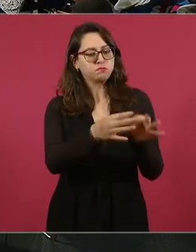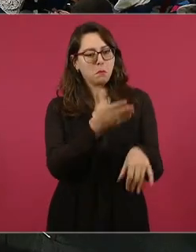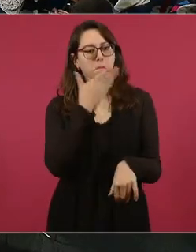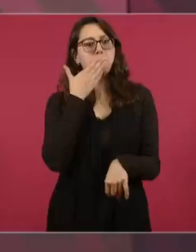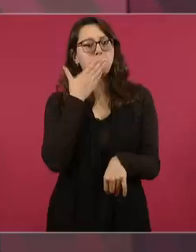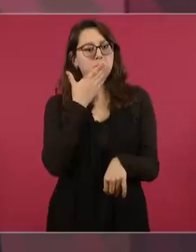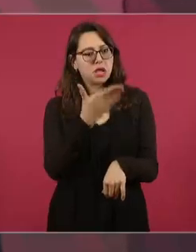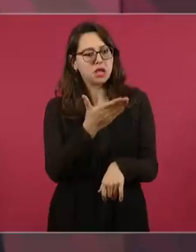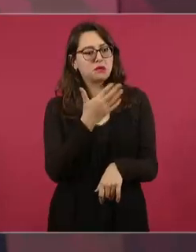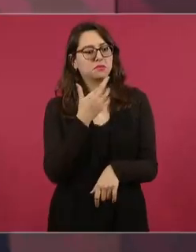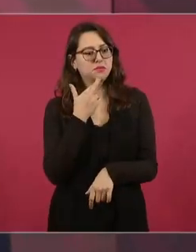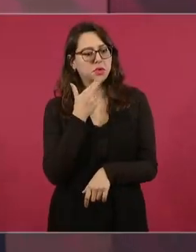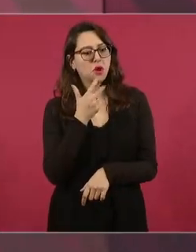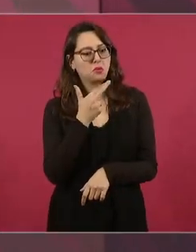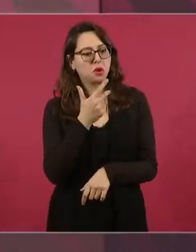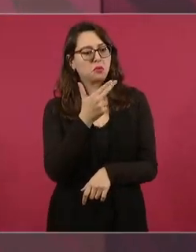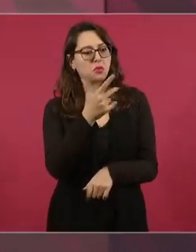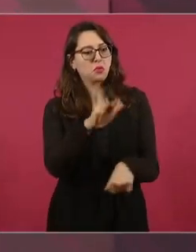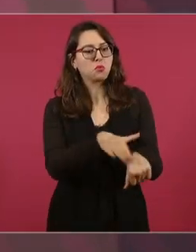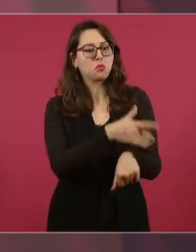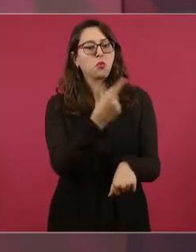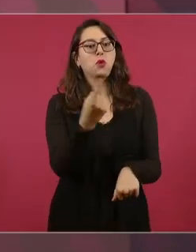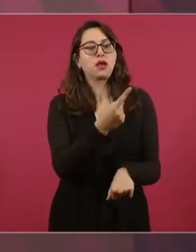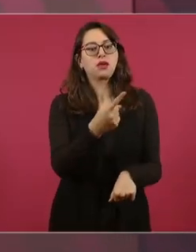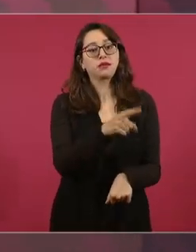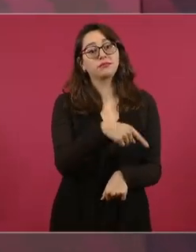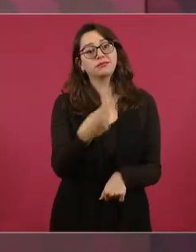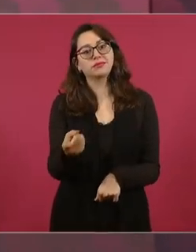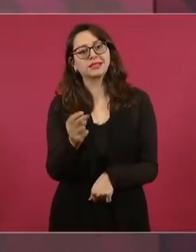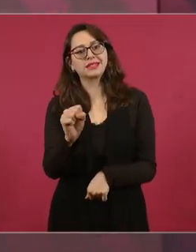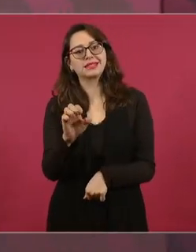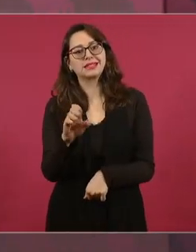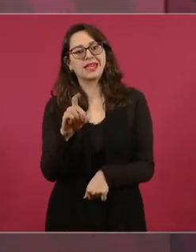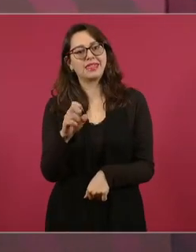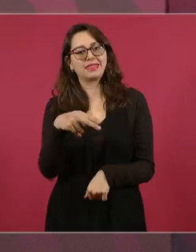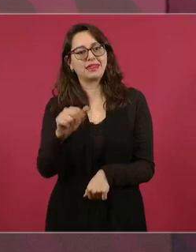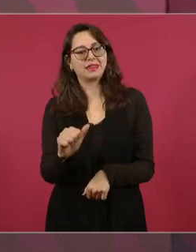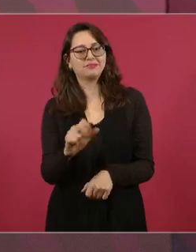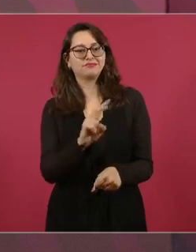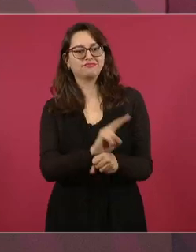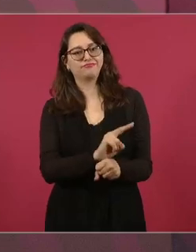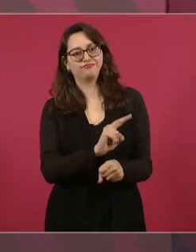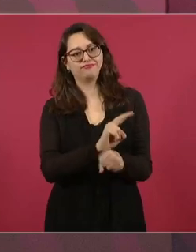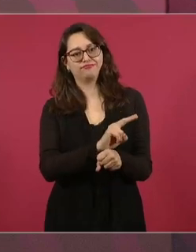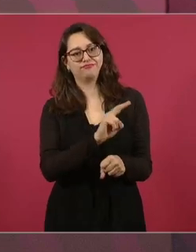tiene el apoyo de la defensa y de Marina,